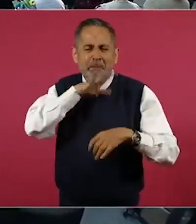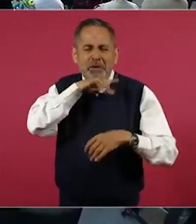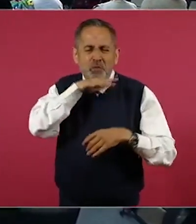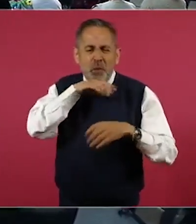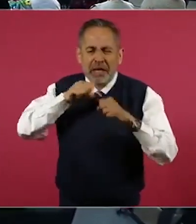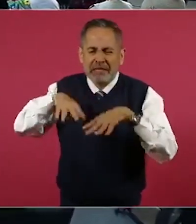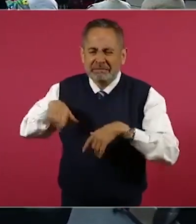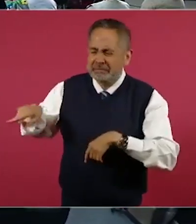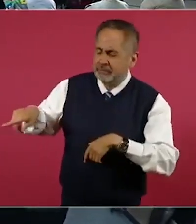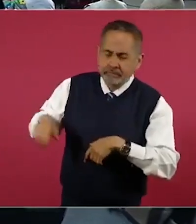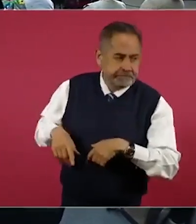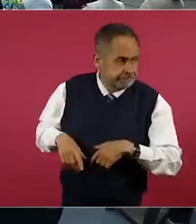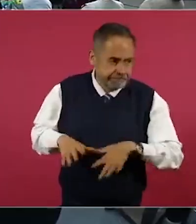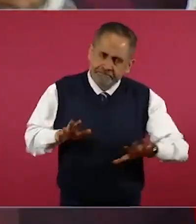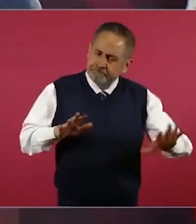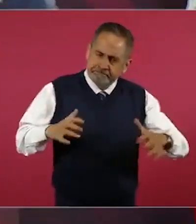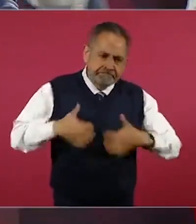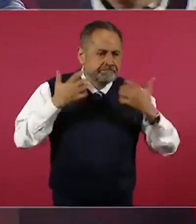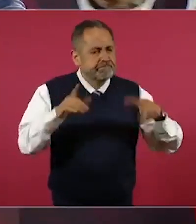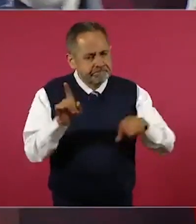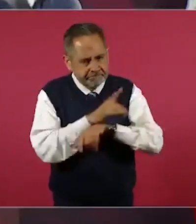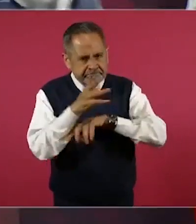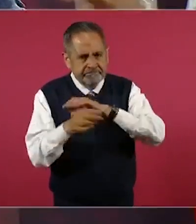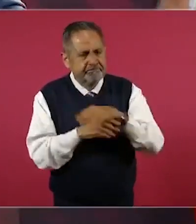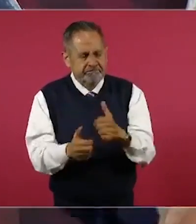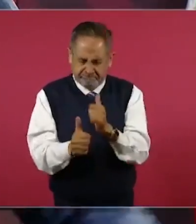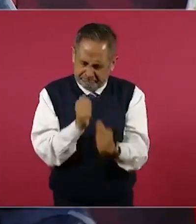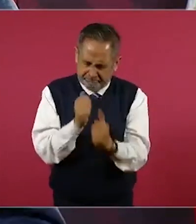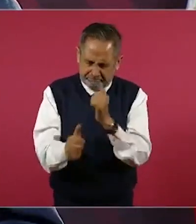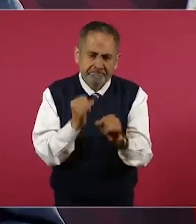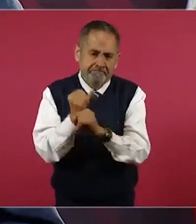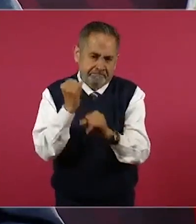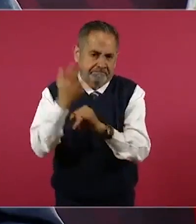contesté de inmediato porque ya habían redes